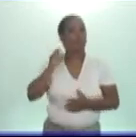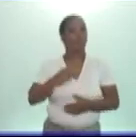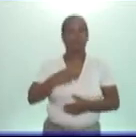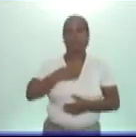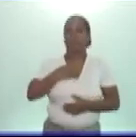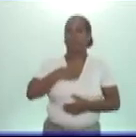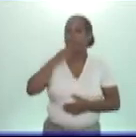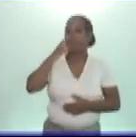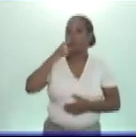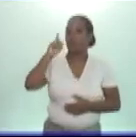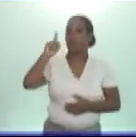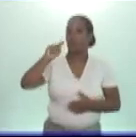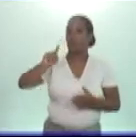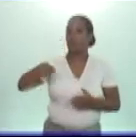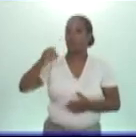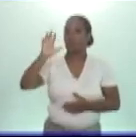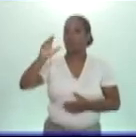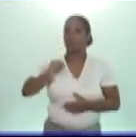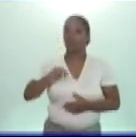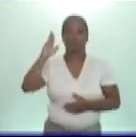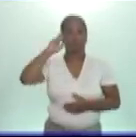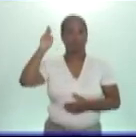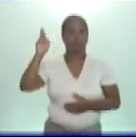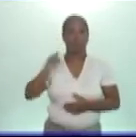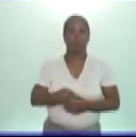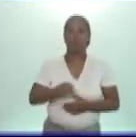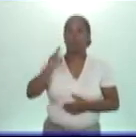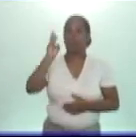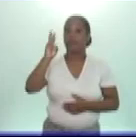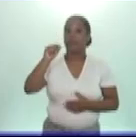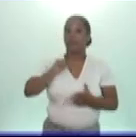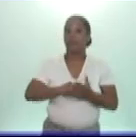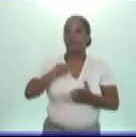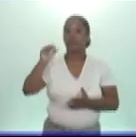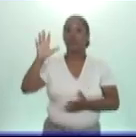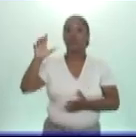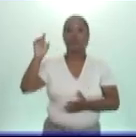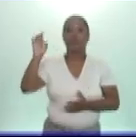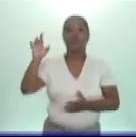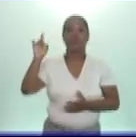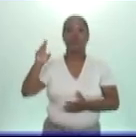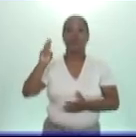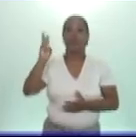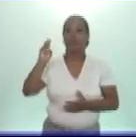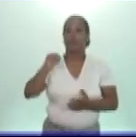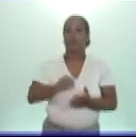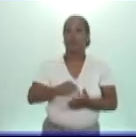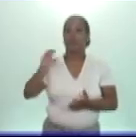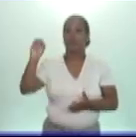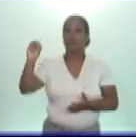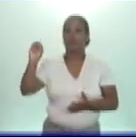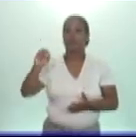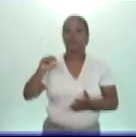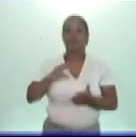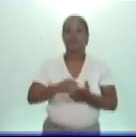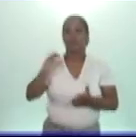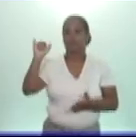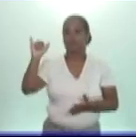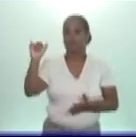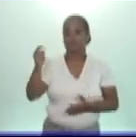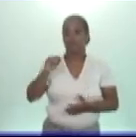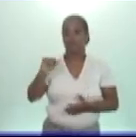1,5. Recordemos, 3 por 5, 15, 3 por 0, 0, 1. ¿Bien? Igual